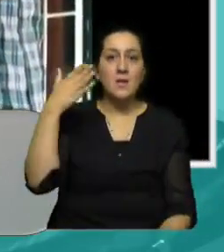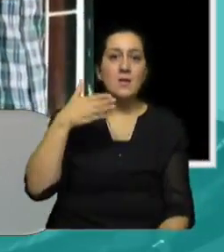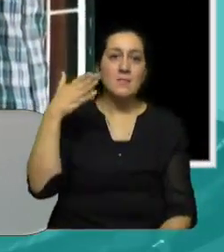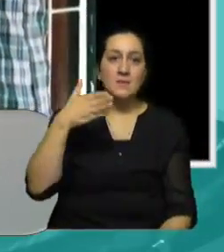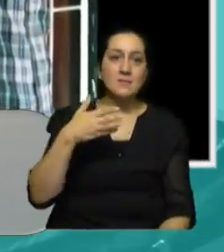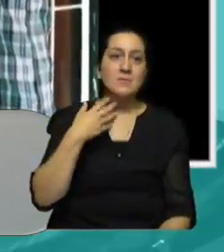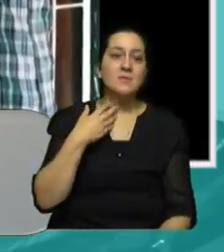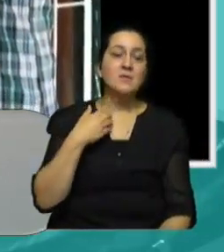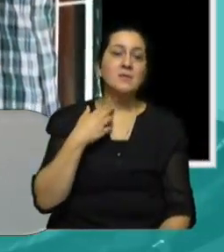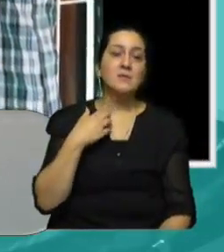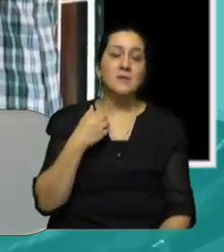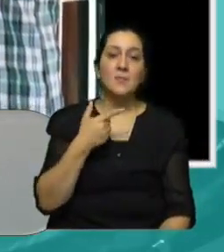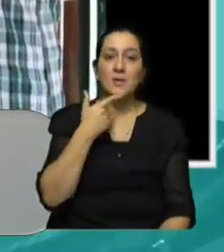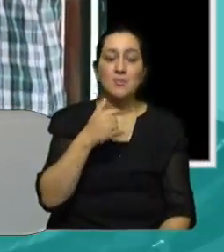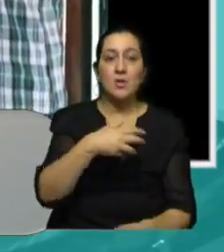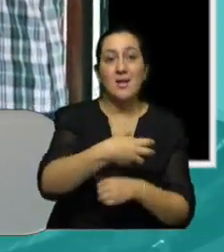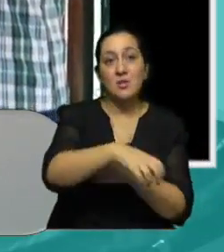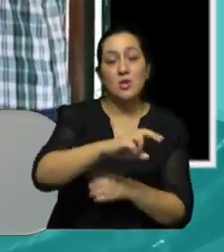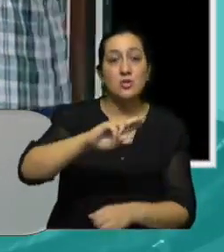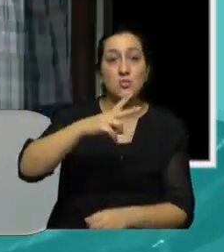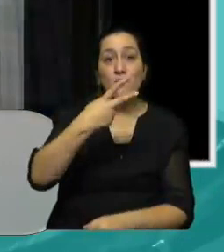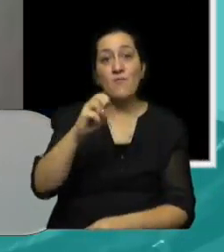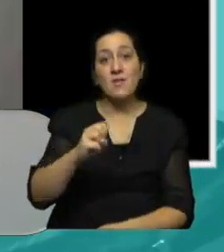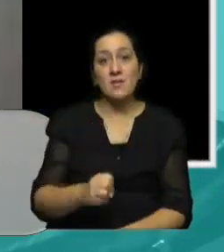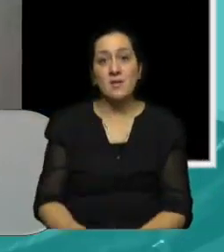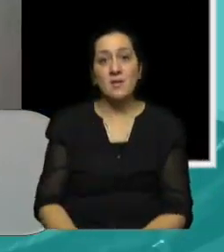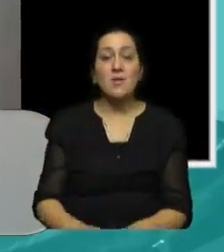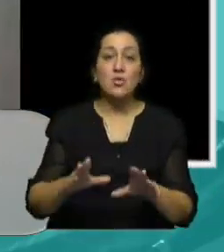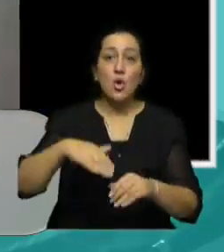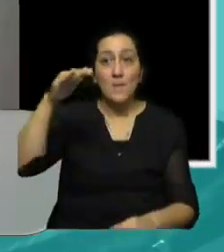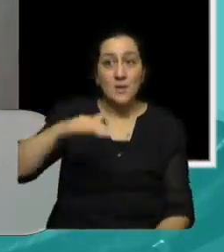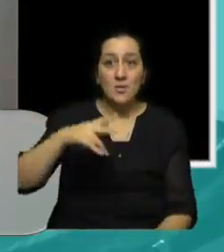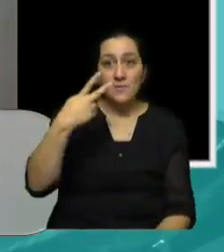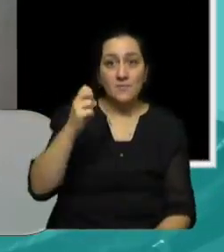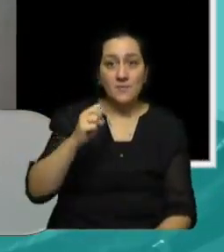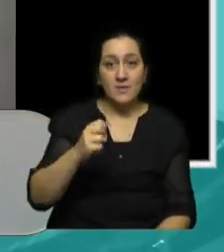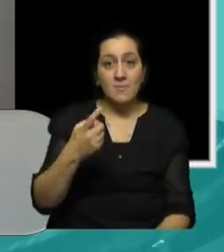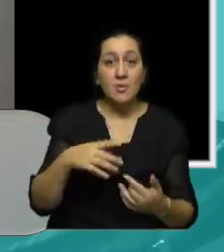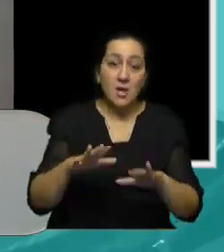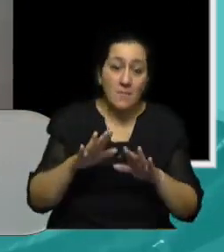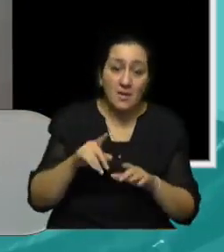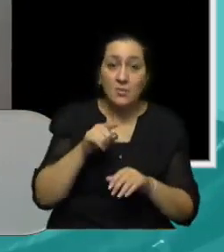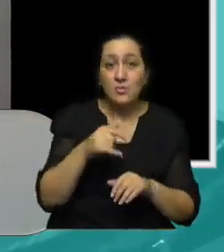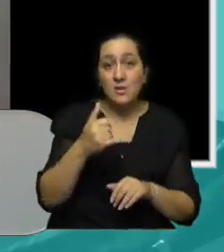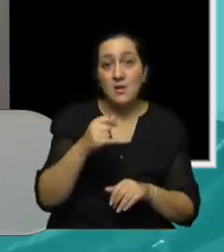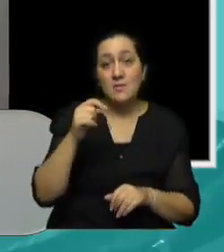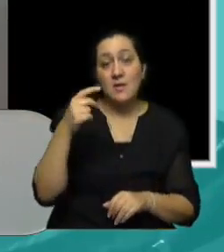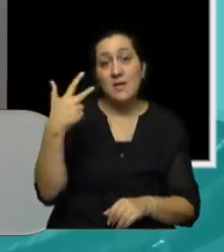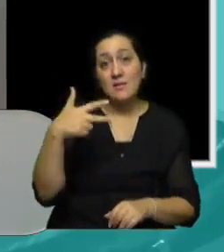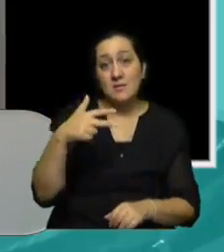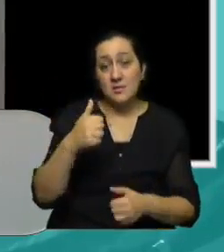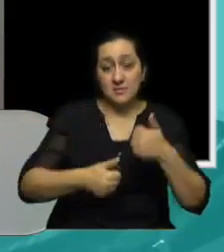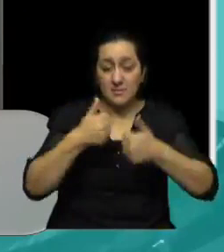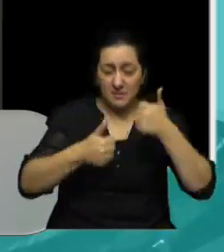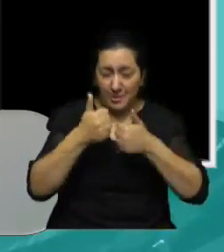uno dice, por ejemplo, categoría sub-20, significa que todos los menores de 20, pero de repente vos tenías 13 compitiendo con una 19.